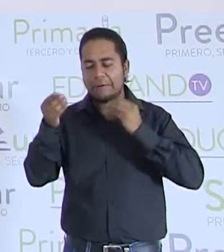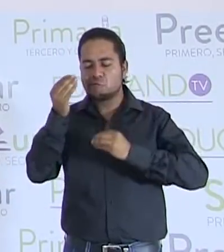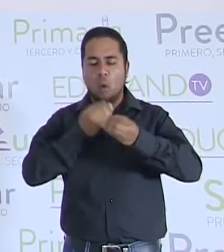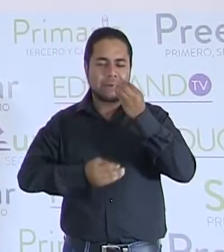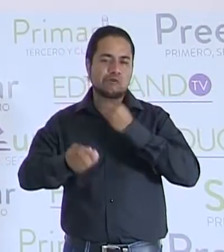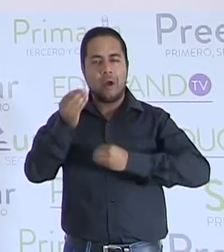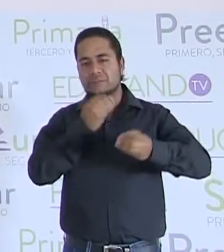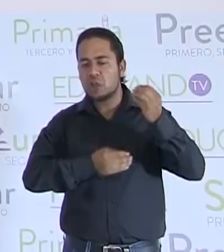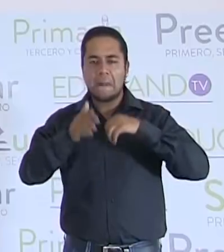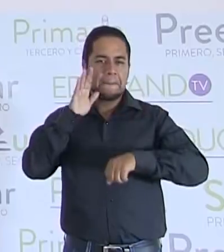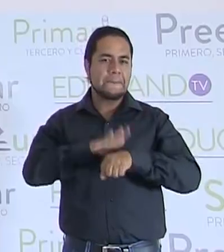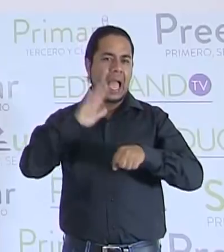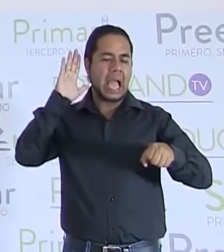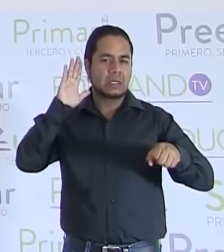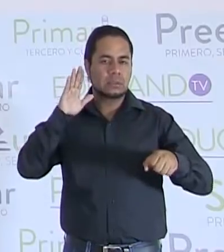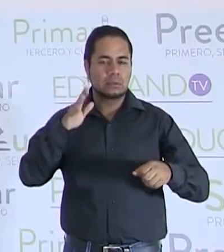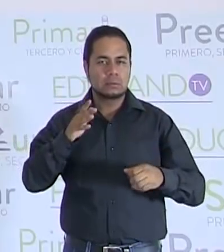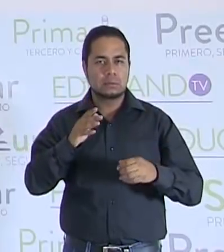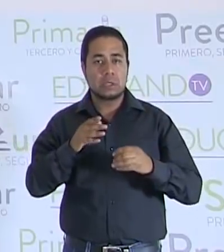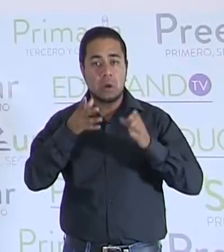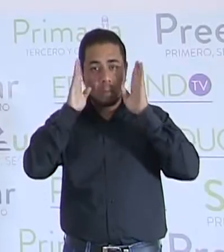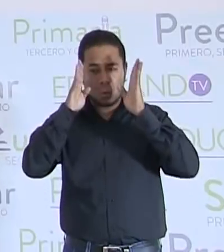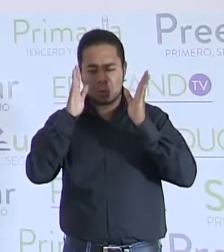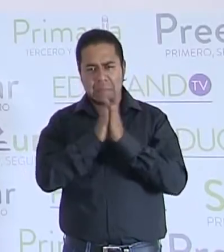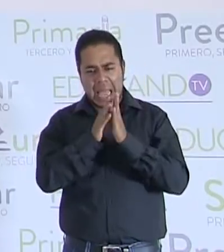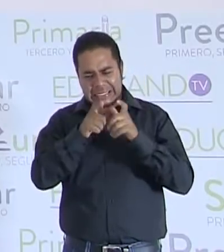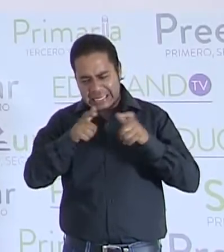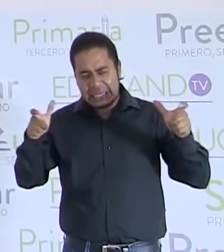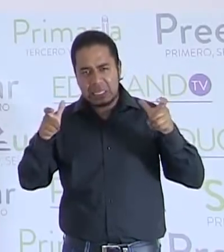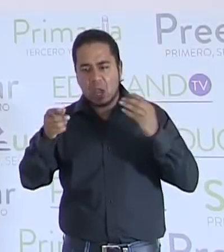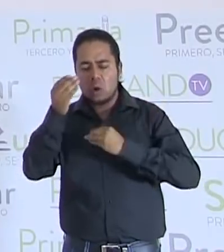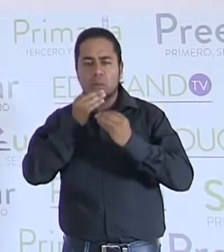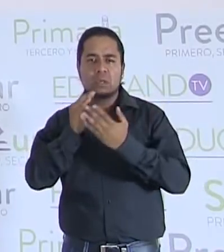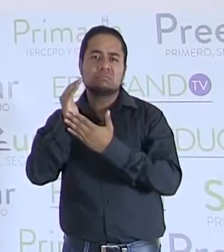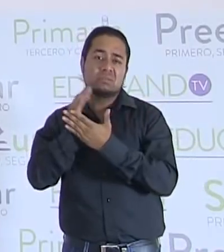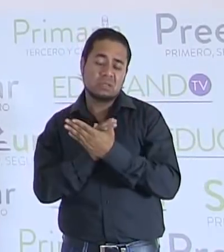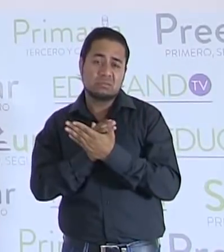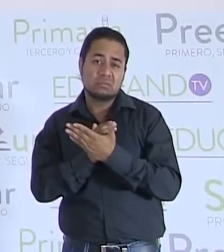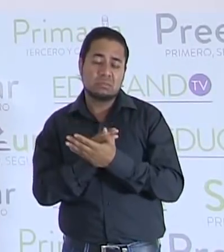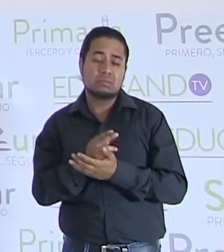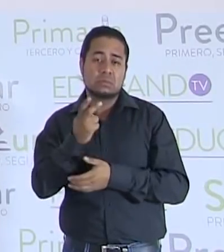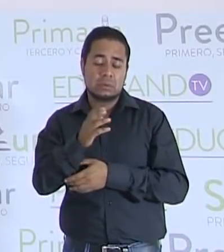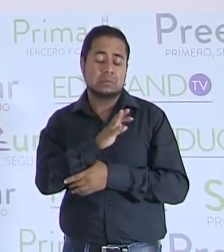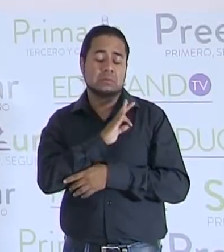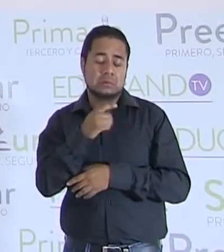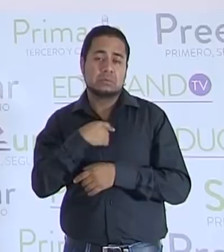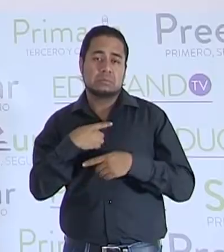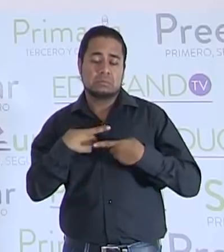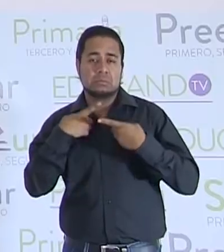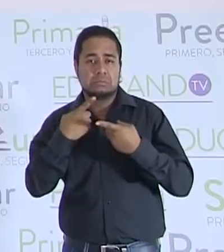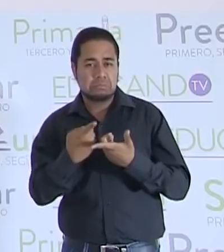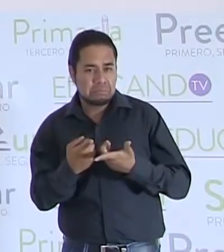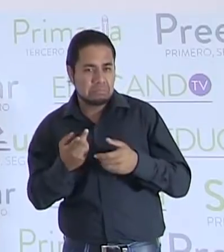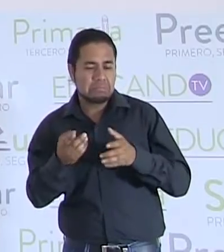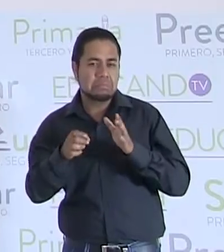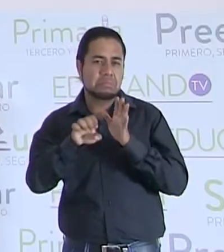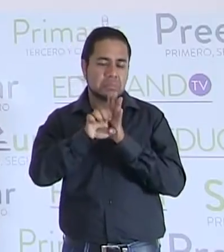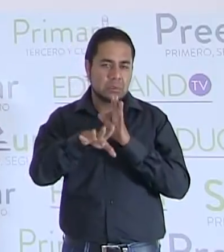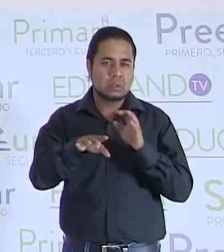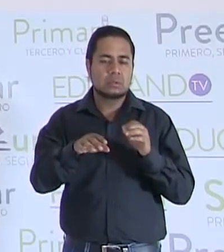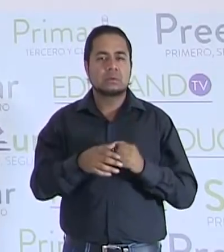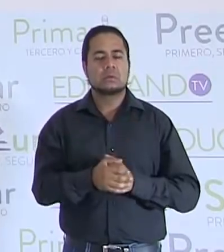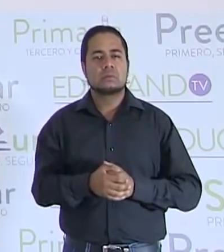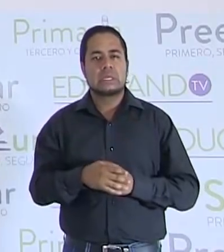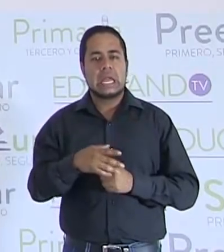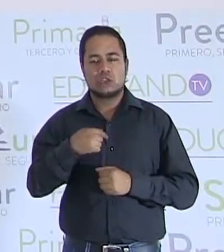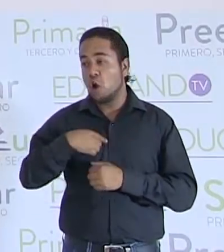más. Y si hay más burros, pues menos. Entonces, en nuestra vida diaria podemos aplicarlo. Por ejemplo, si vamos a